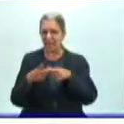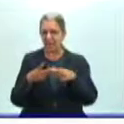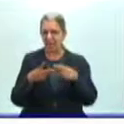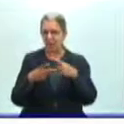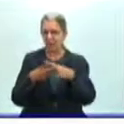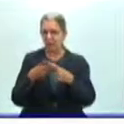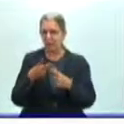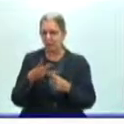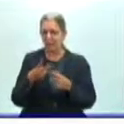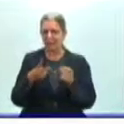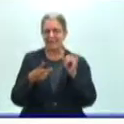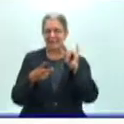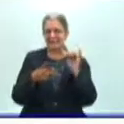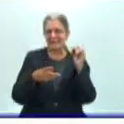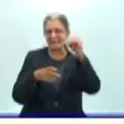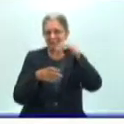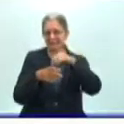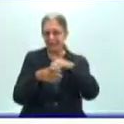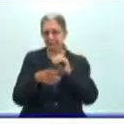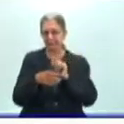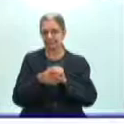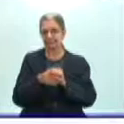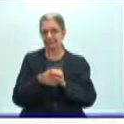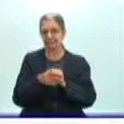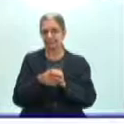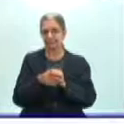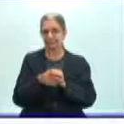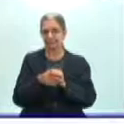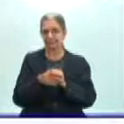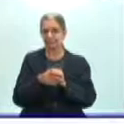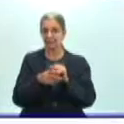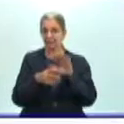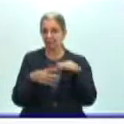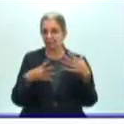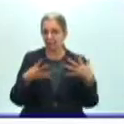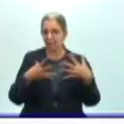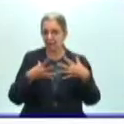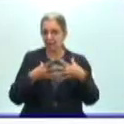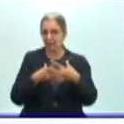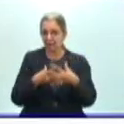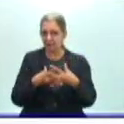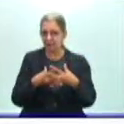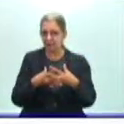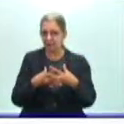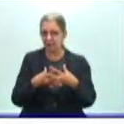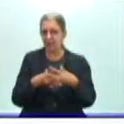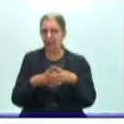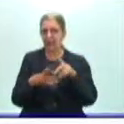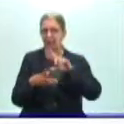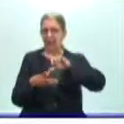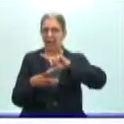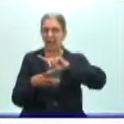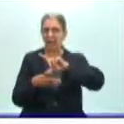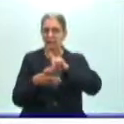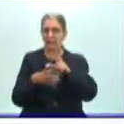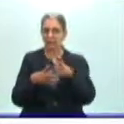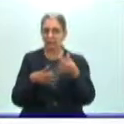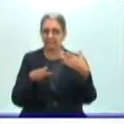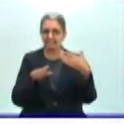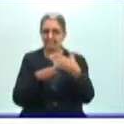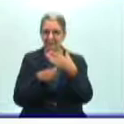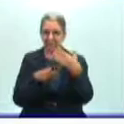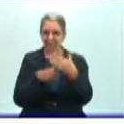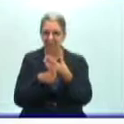qué relación tiene este ángulo inscrito con su arco correspondiente? Que su amplitud va a ser la mitad de la de